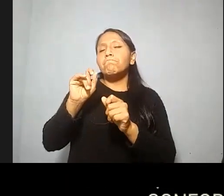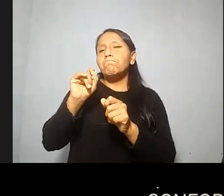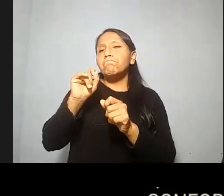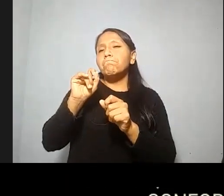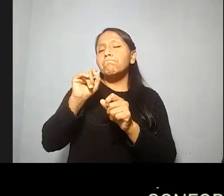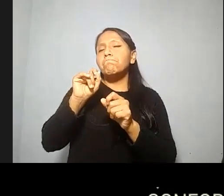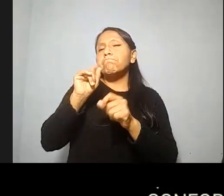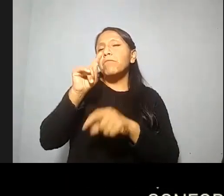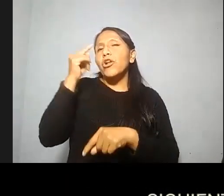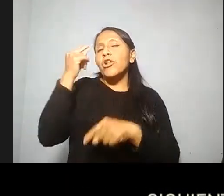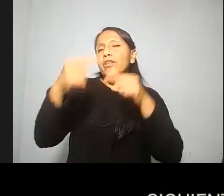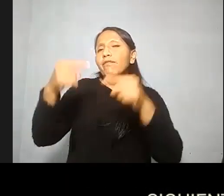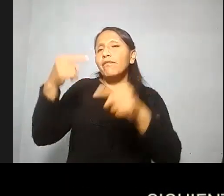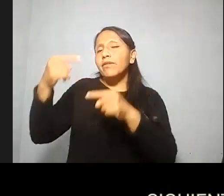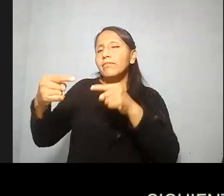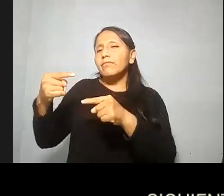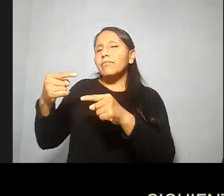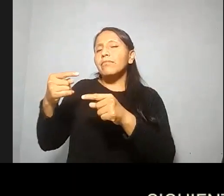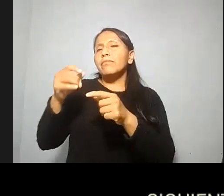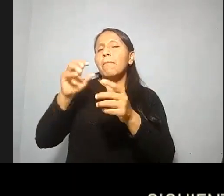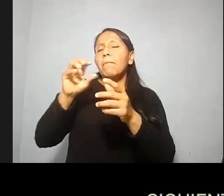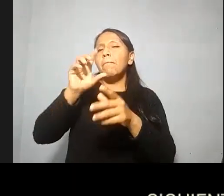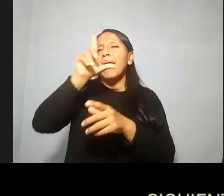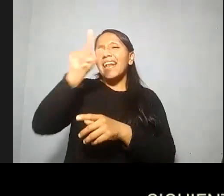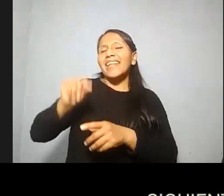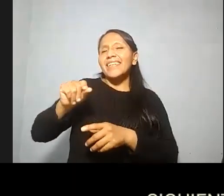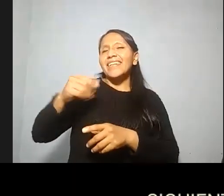distintos puntos geográficos de la Argentina.